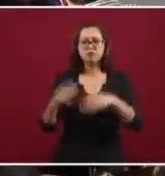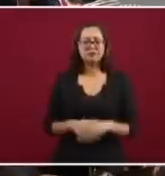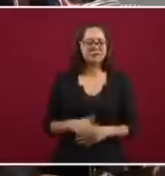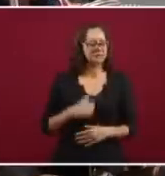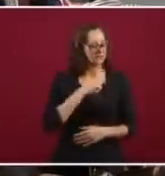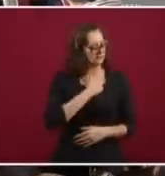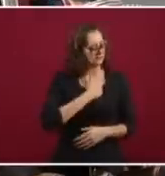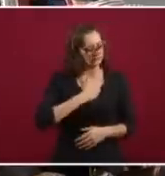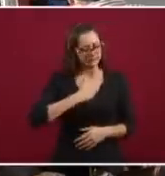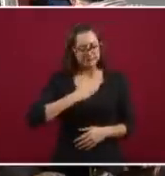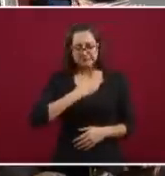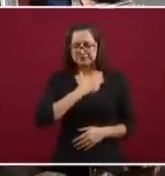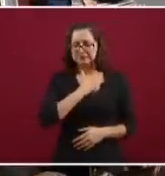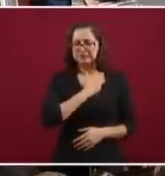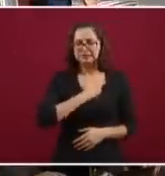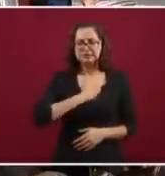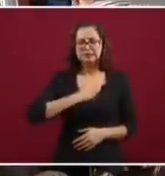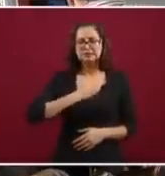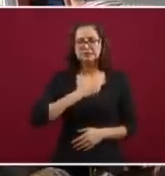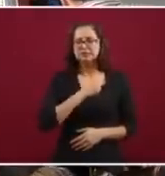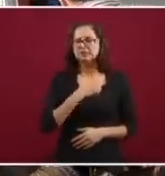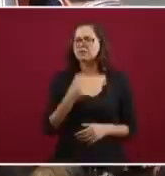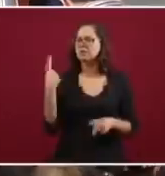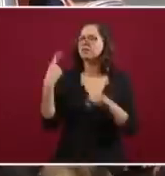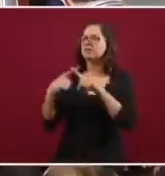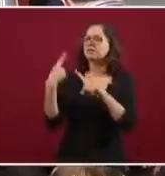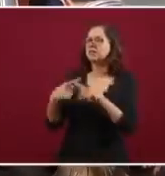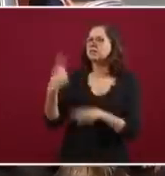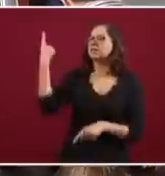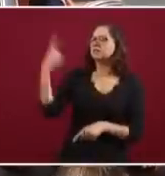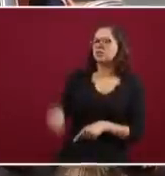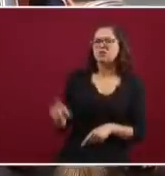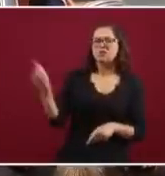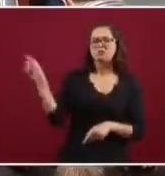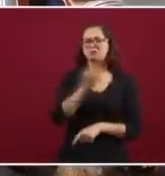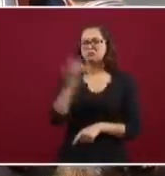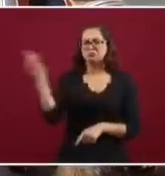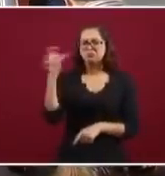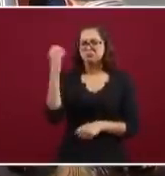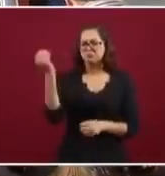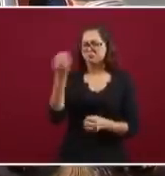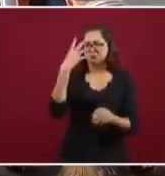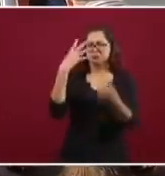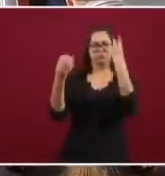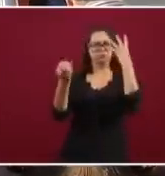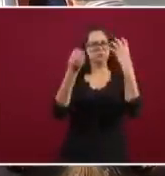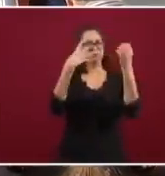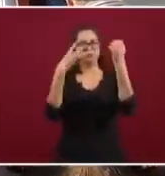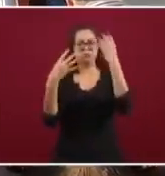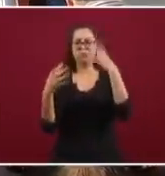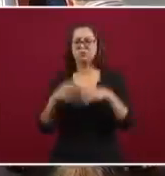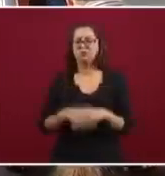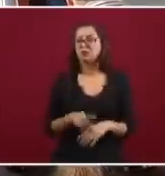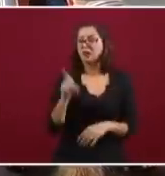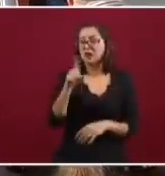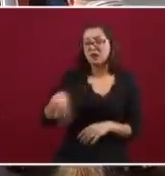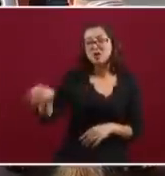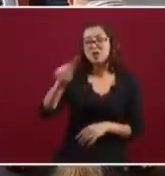porque… ¿Fue una instrucción de alguien? ¿Quién dio la instrucción? ¿Cómo sucedió? Querían meterse por la